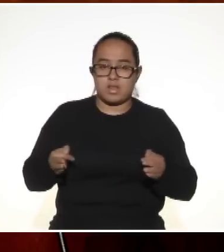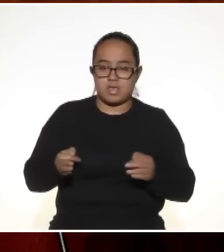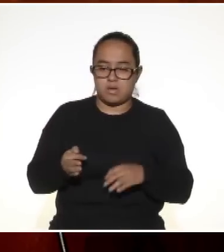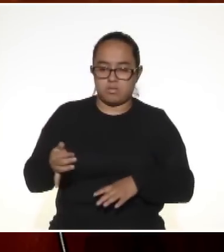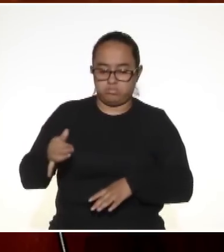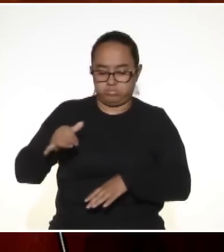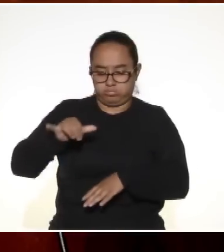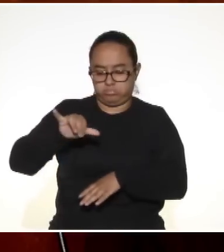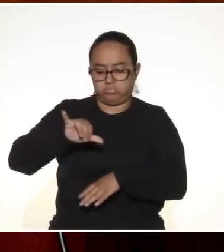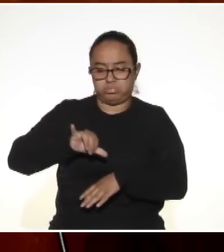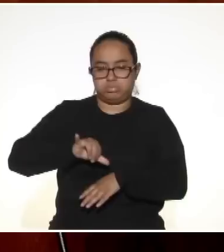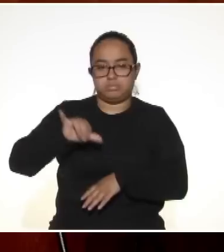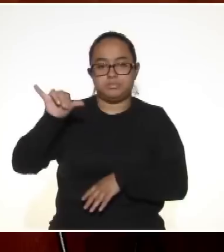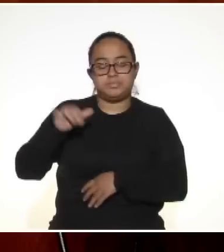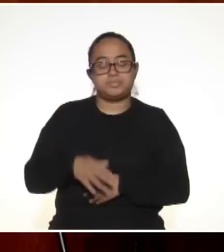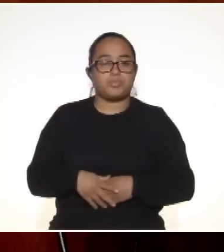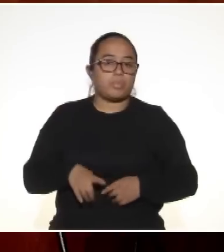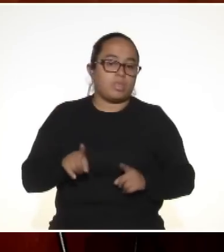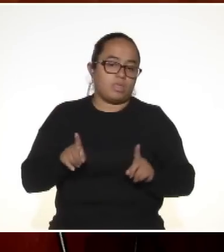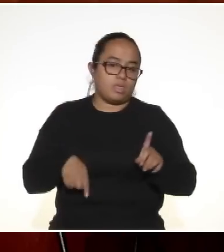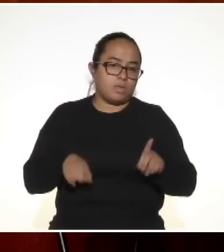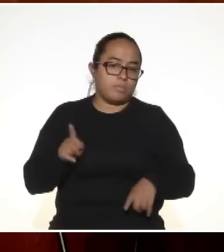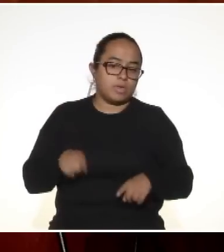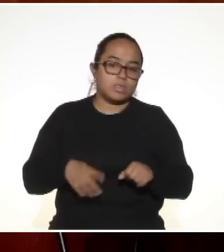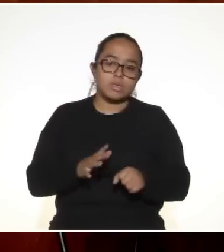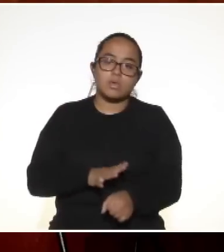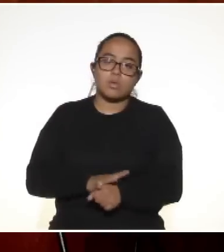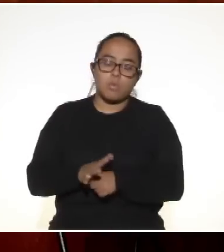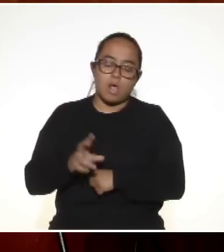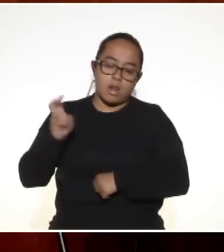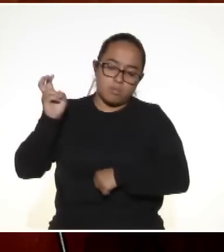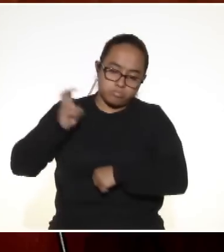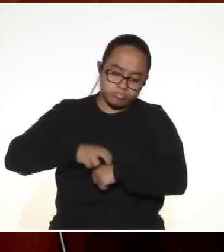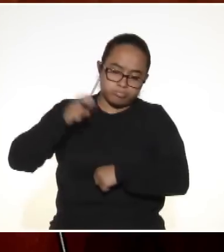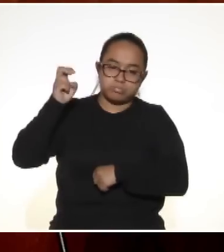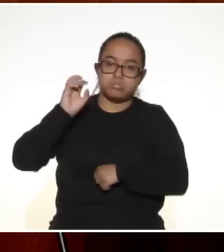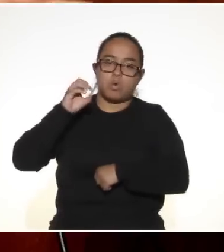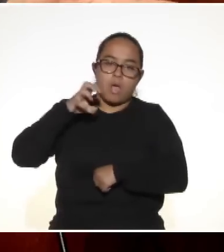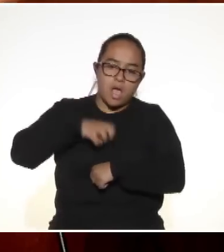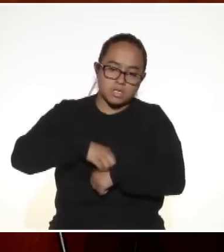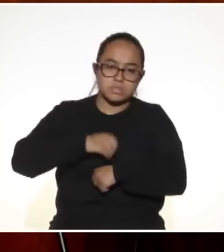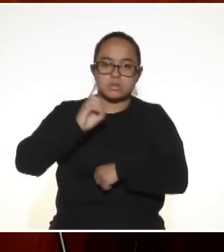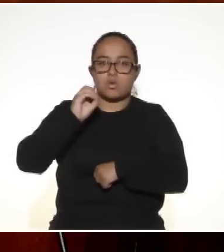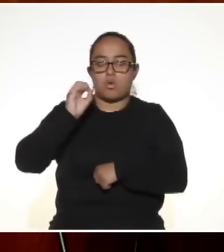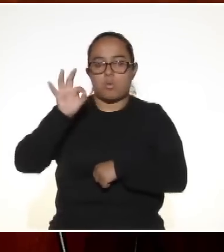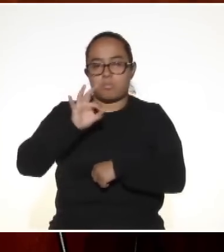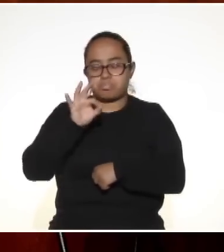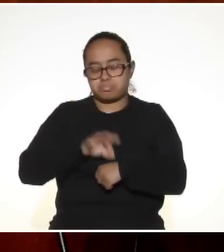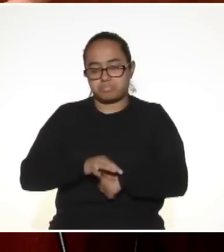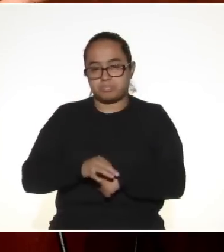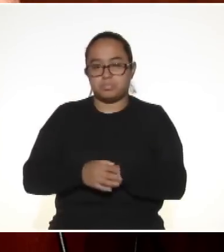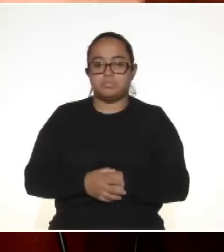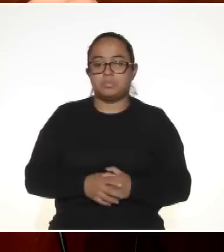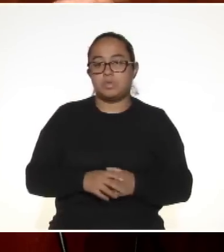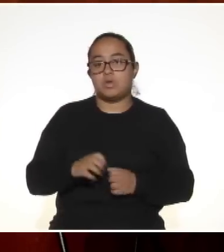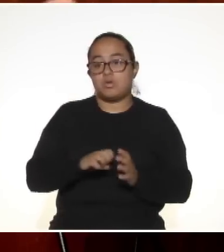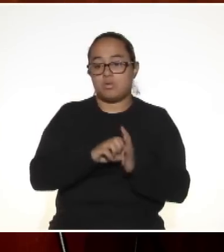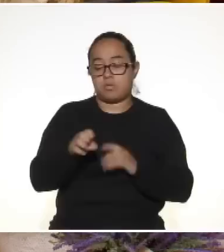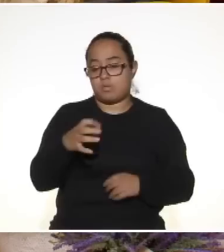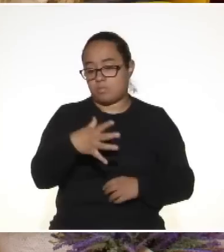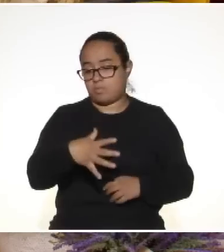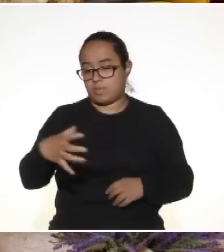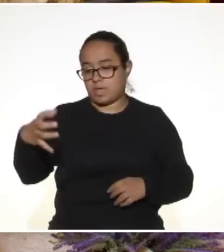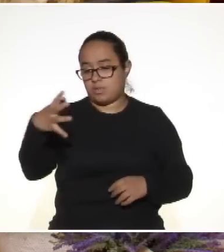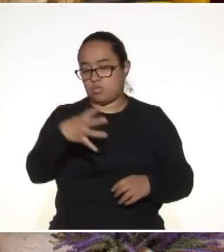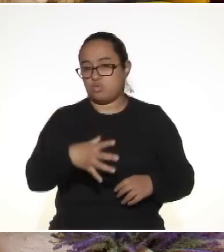si acaso. Ahora, dependerá mucho qué tipo de mordedura o picadura fue. Bien decías, una medusa, un agua